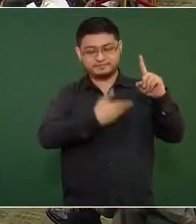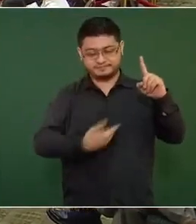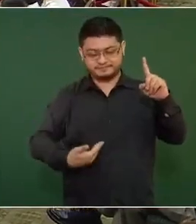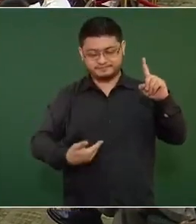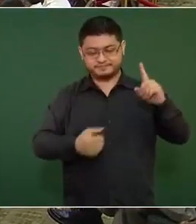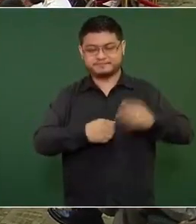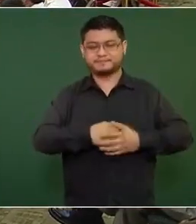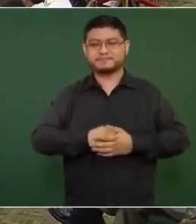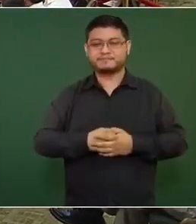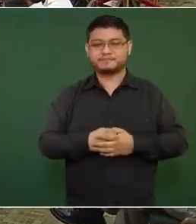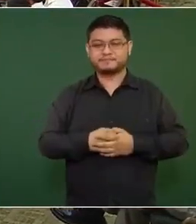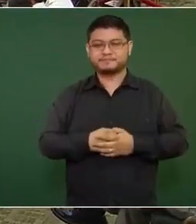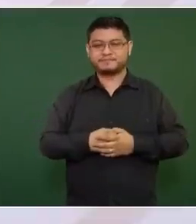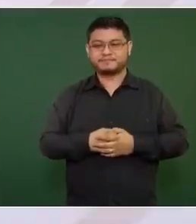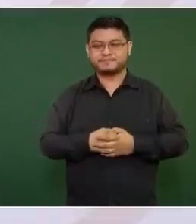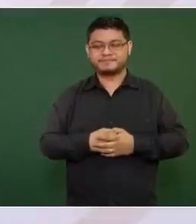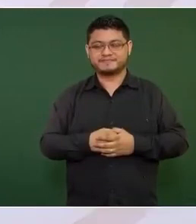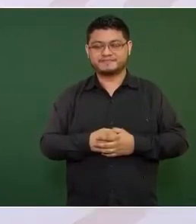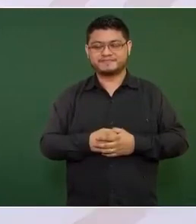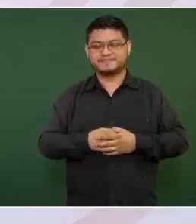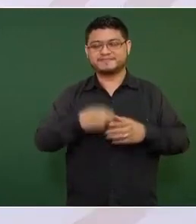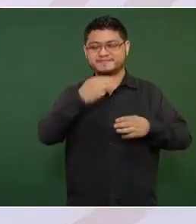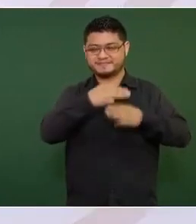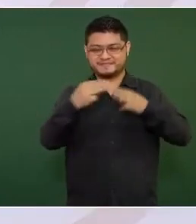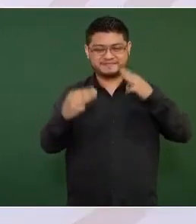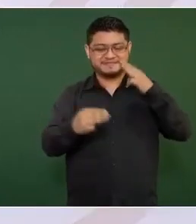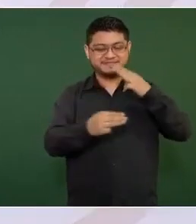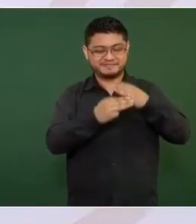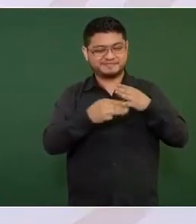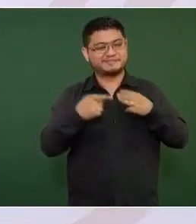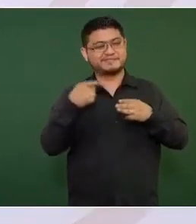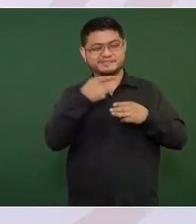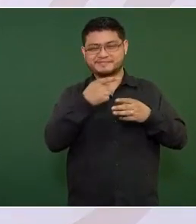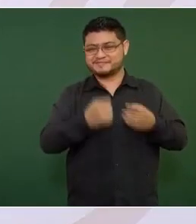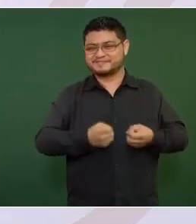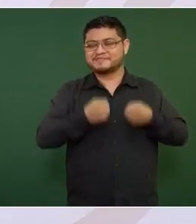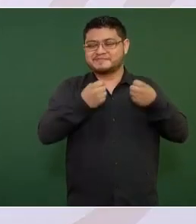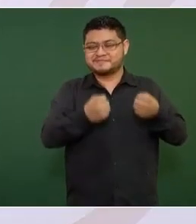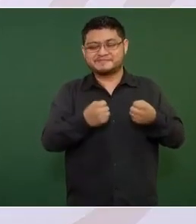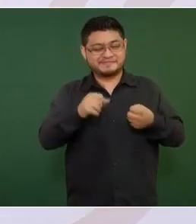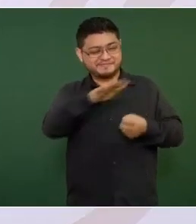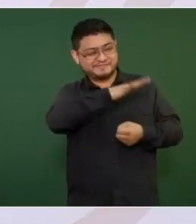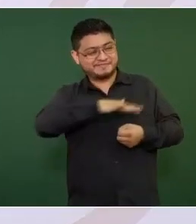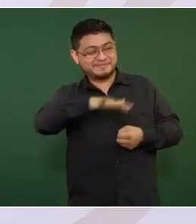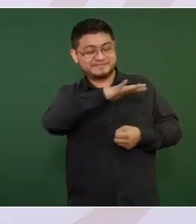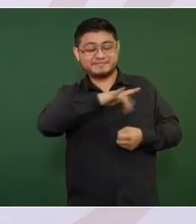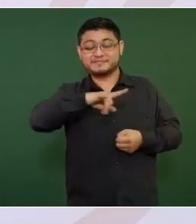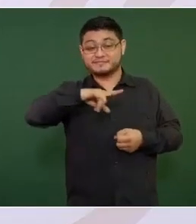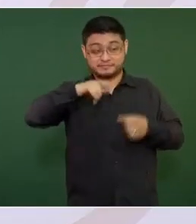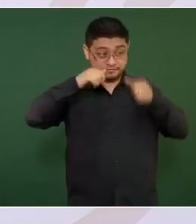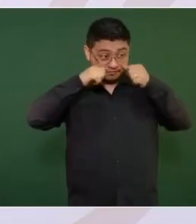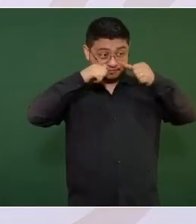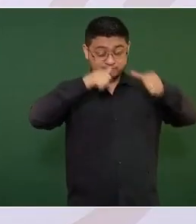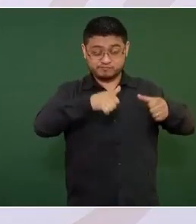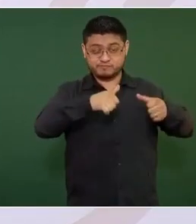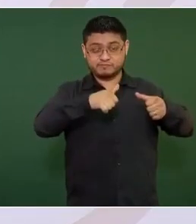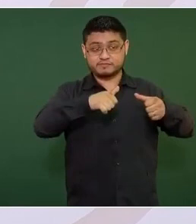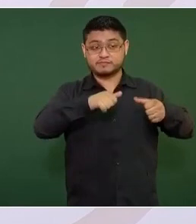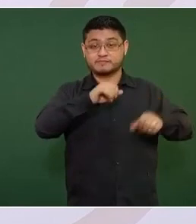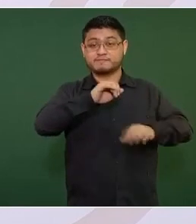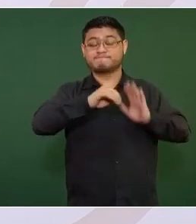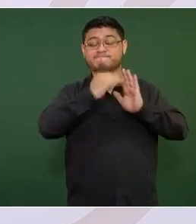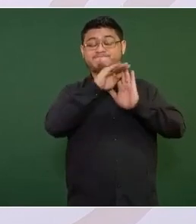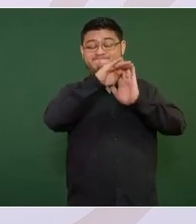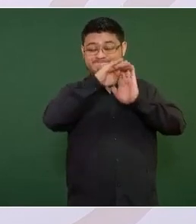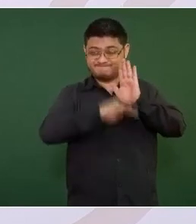En materia de seguridad pública está funcionando bien nuestra estrategia de atender las causas de la